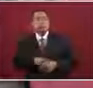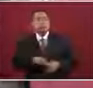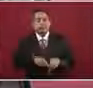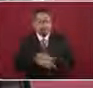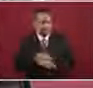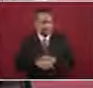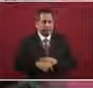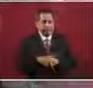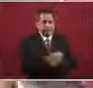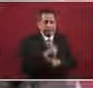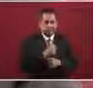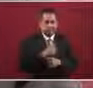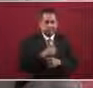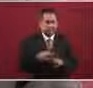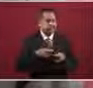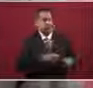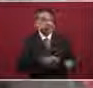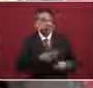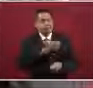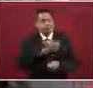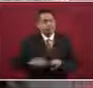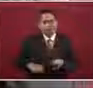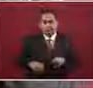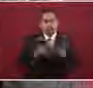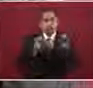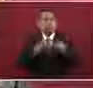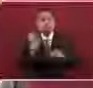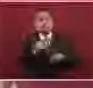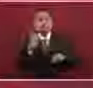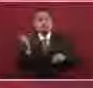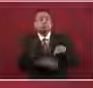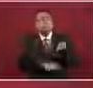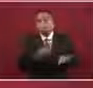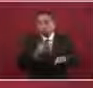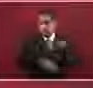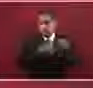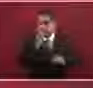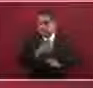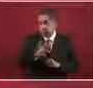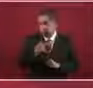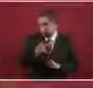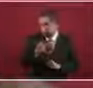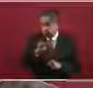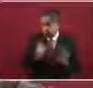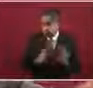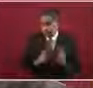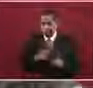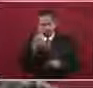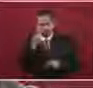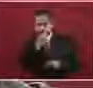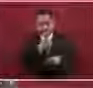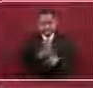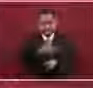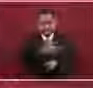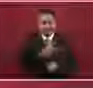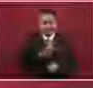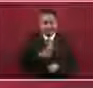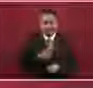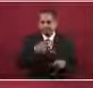darles la candidatura o de quitarles candidaturas a quienes no eran de su